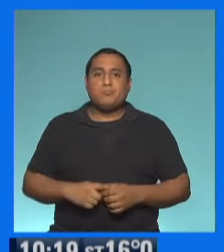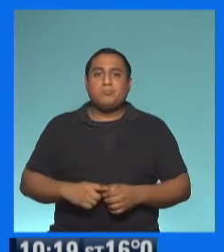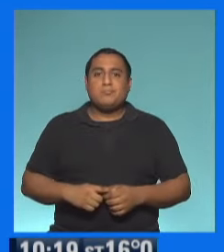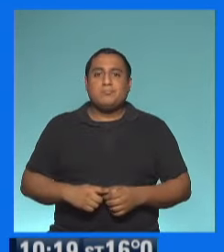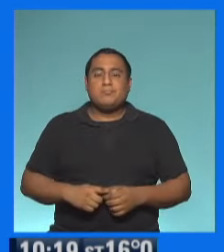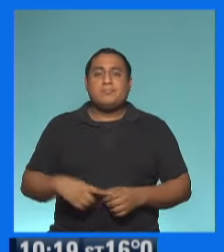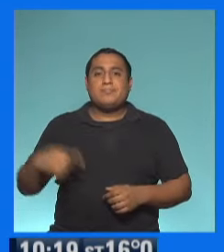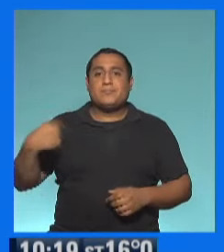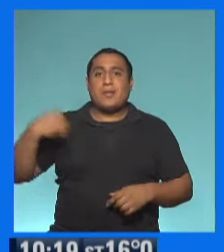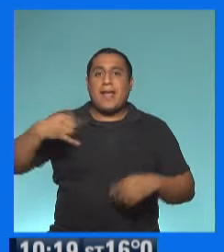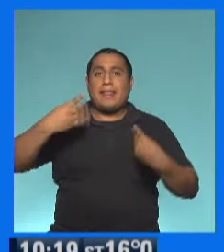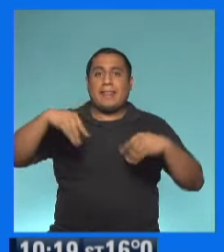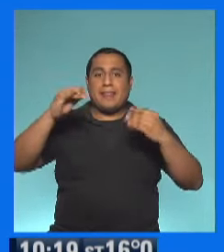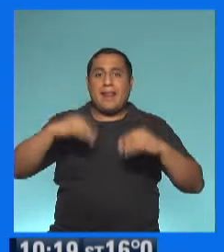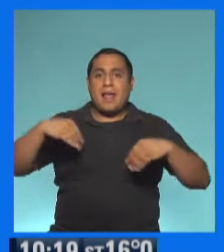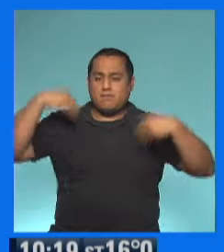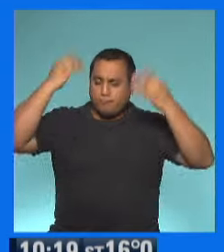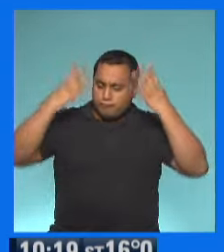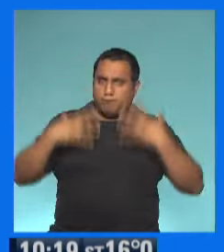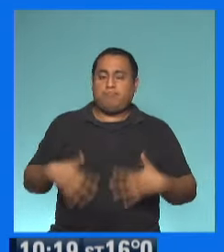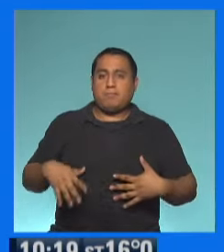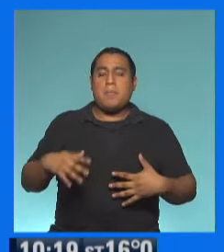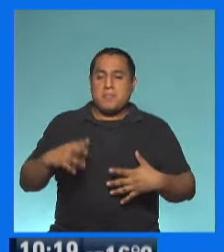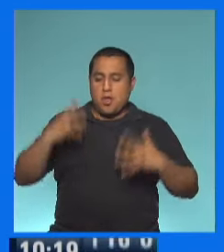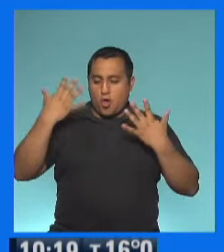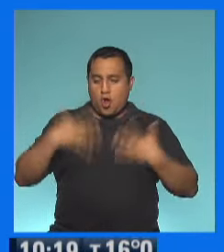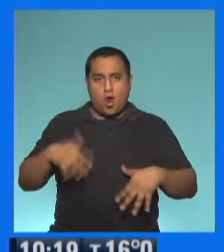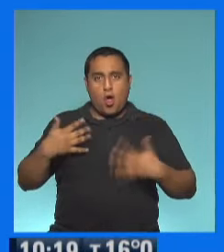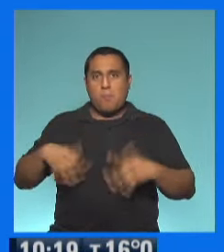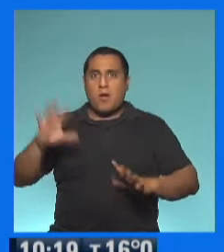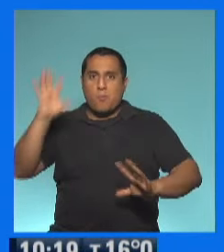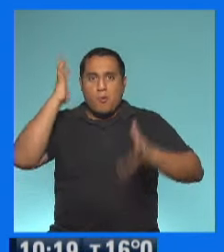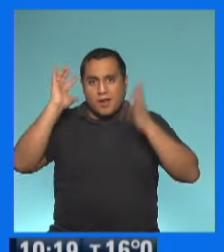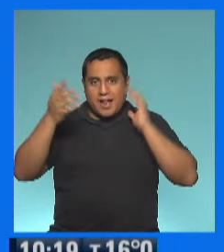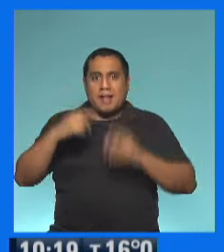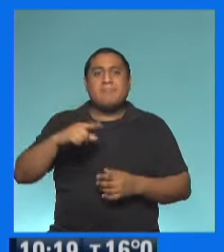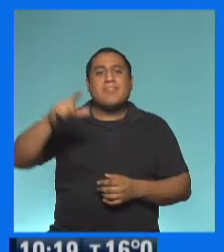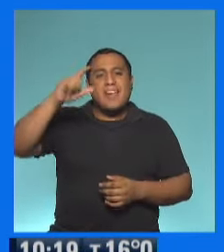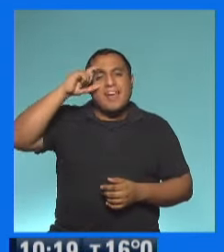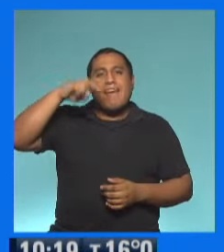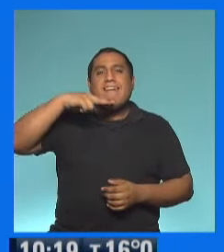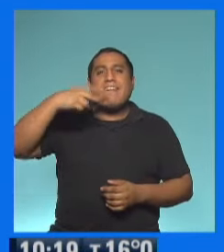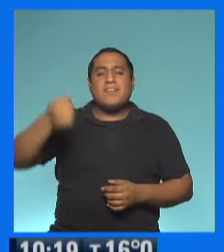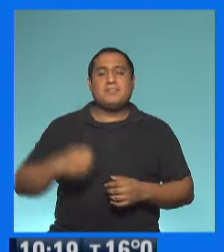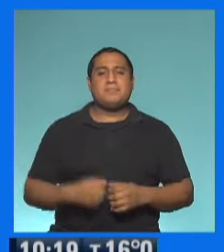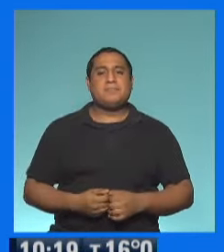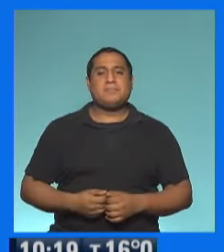Yo tengo tela para hacer mi traje de murguera. ¡Qué genia! Es Eva, ¿no? Eva.